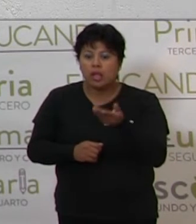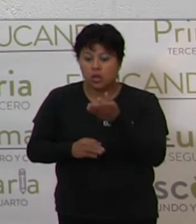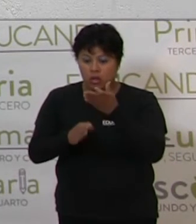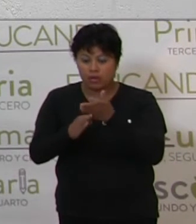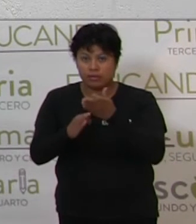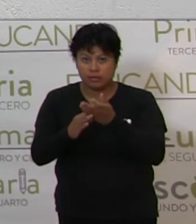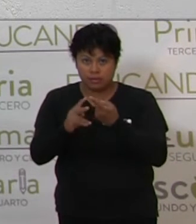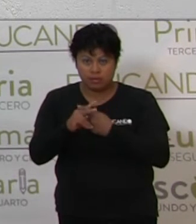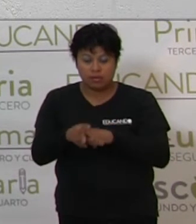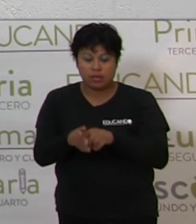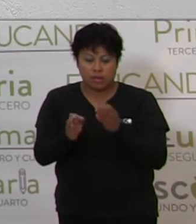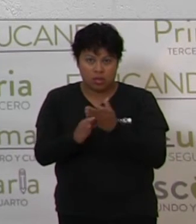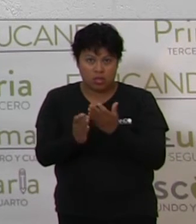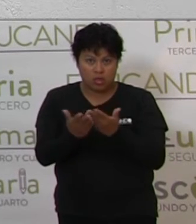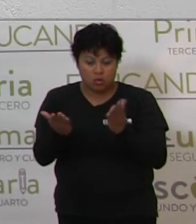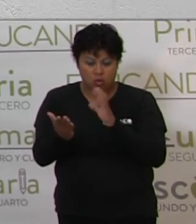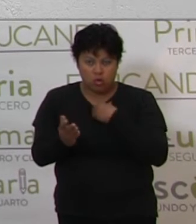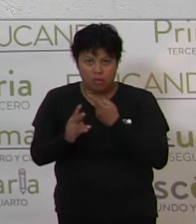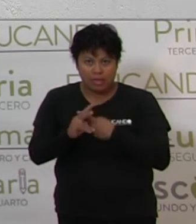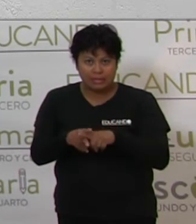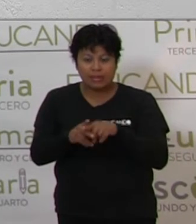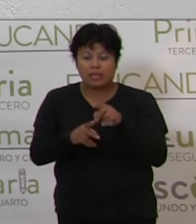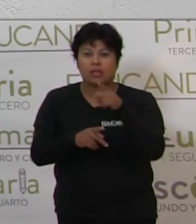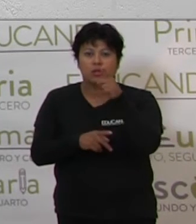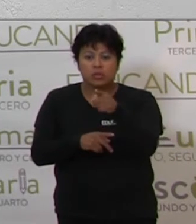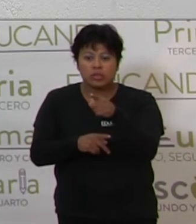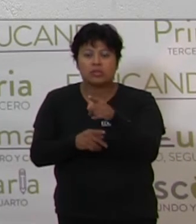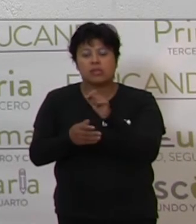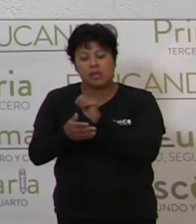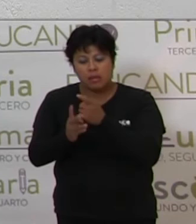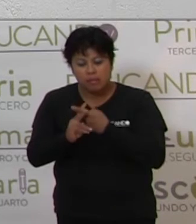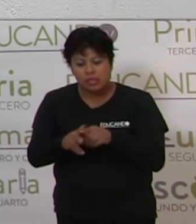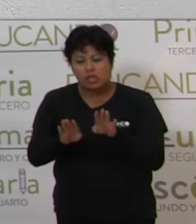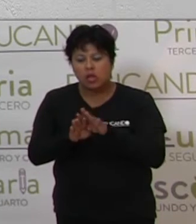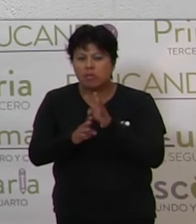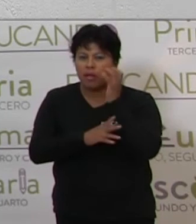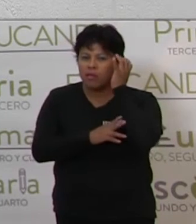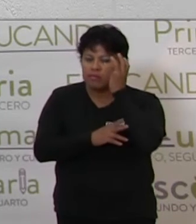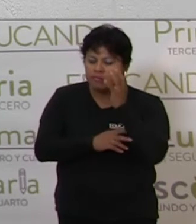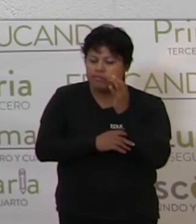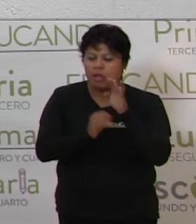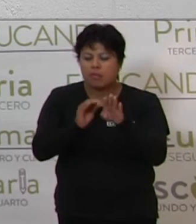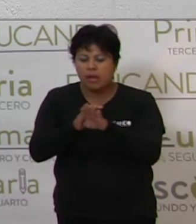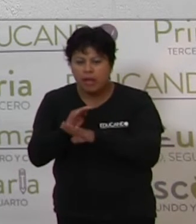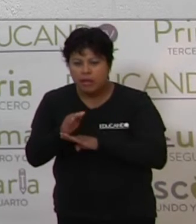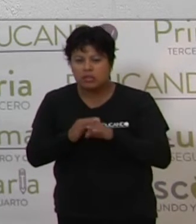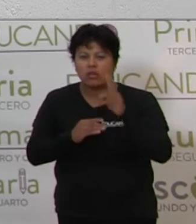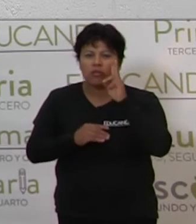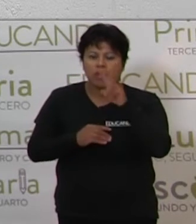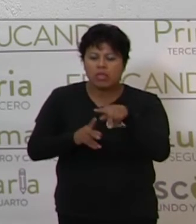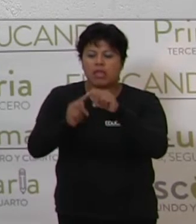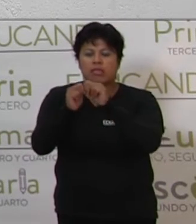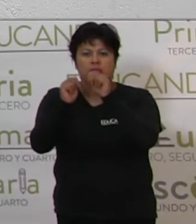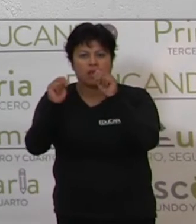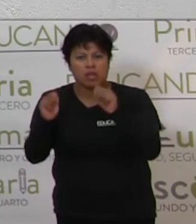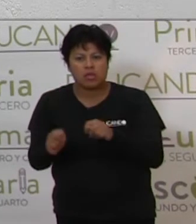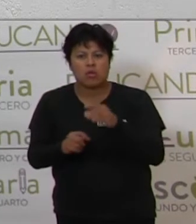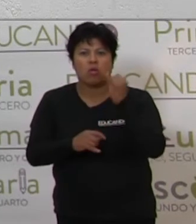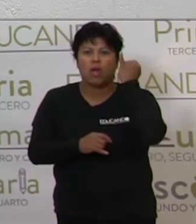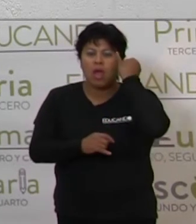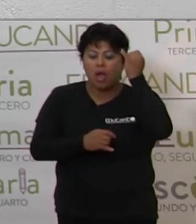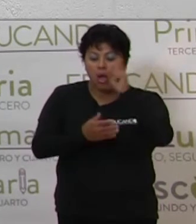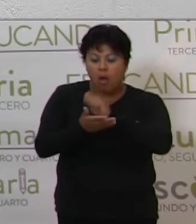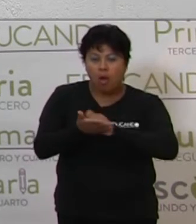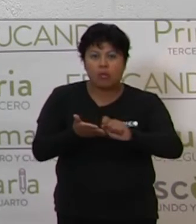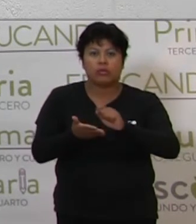Pero quiero que desde el momento en que yo empiece a leer el cuento, ustedes empiecen a hacer un análisis básico, que se fijen en el título, en